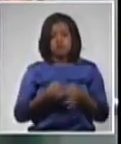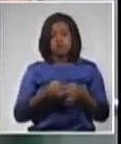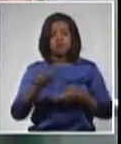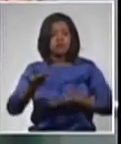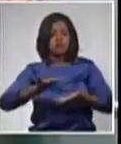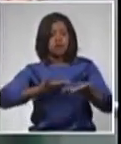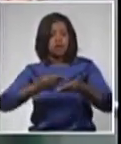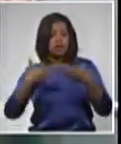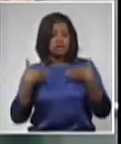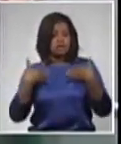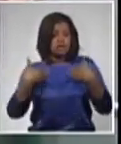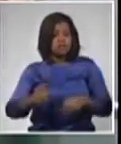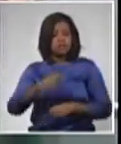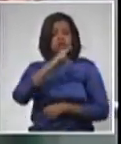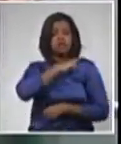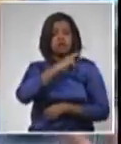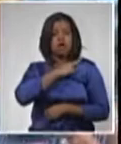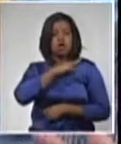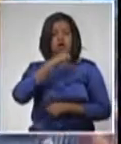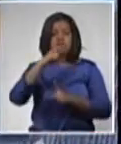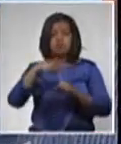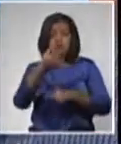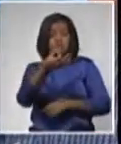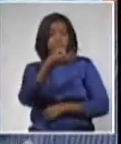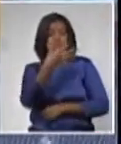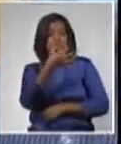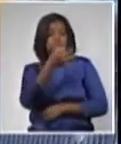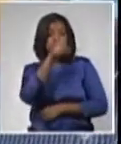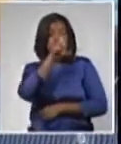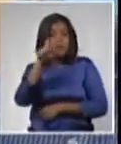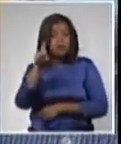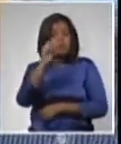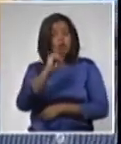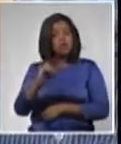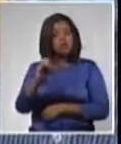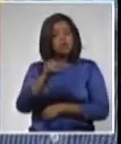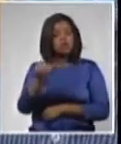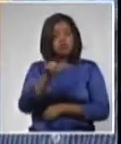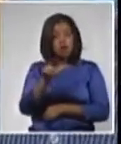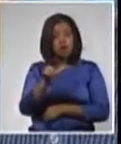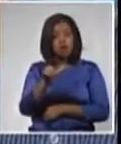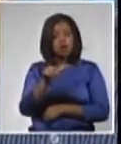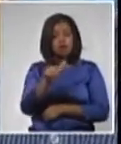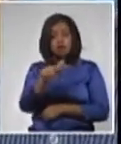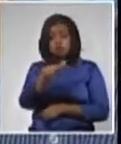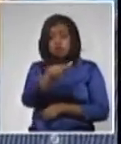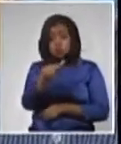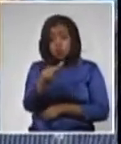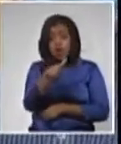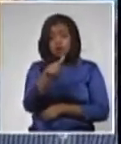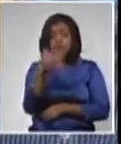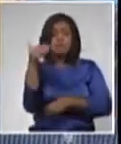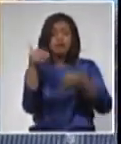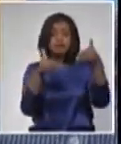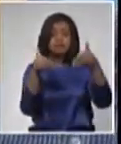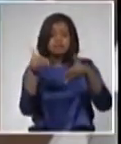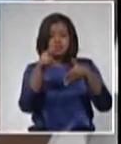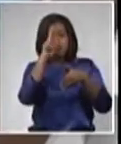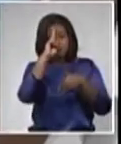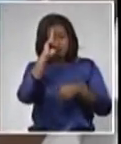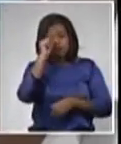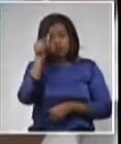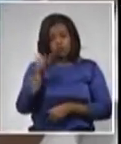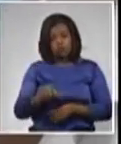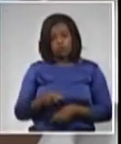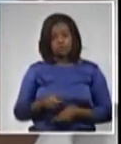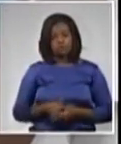en el Laboratorio Farmacéutico Oriente, donde también participó el doctor José Ángel Portal Miranda, ministro de Salud Pública. Por último,